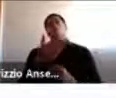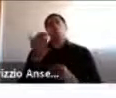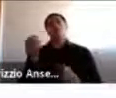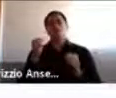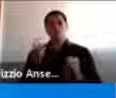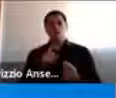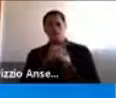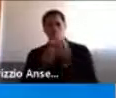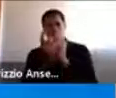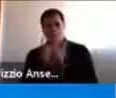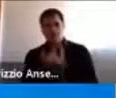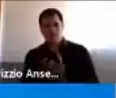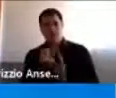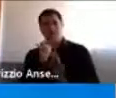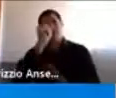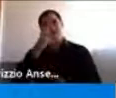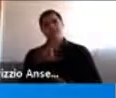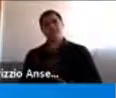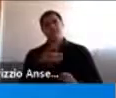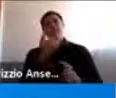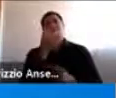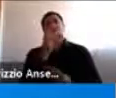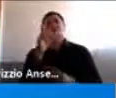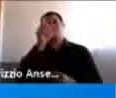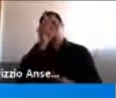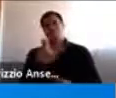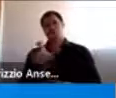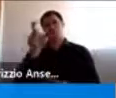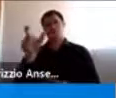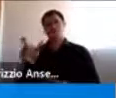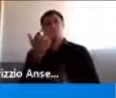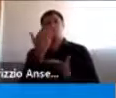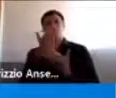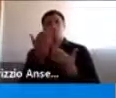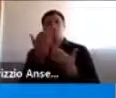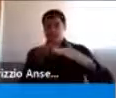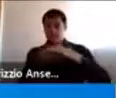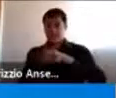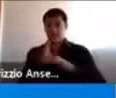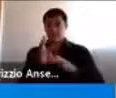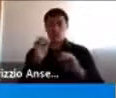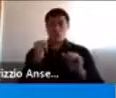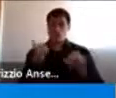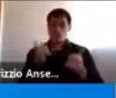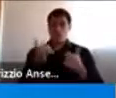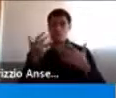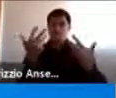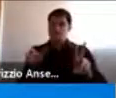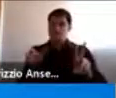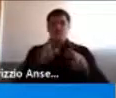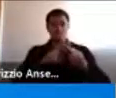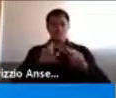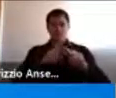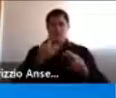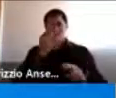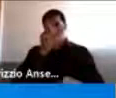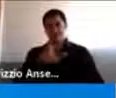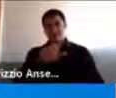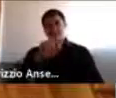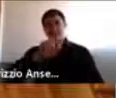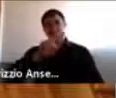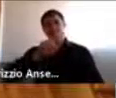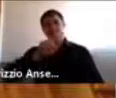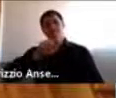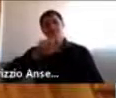personaje ahora para entrar al juego entonces cuando ustedes ya tienen creado el avatar lo seleccionan